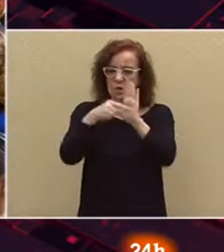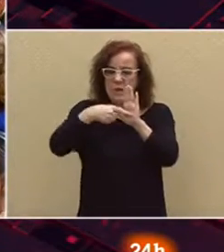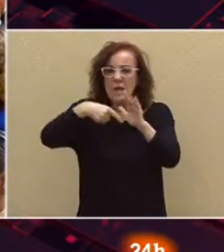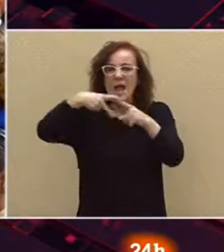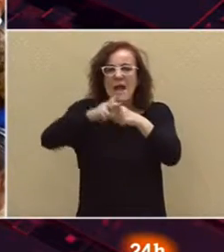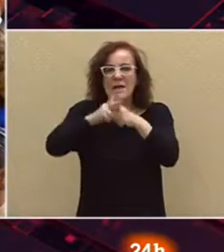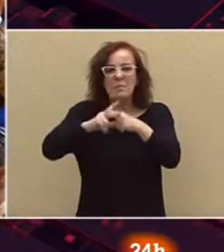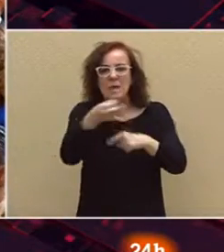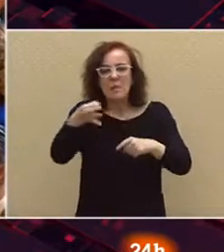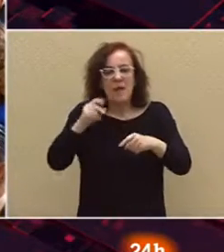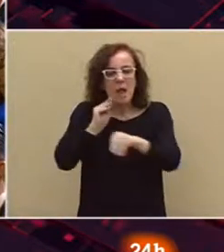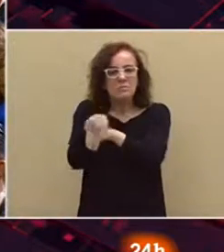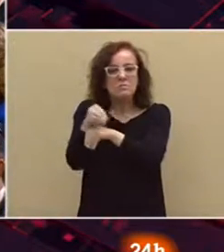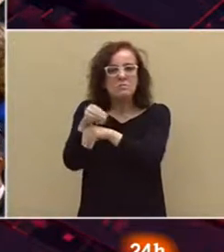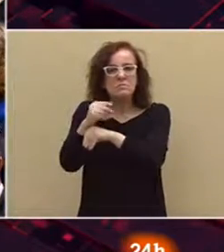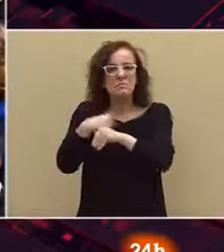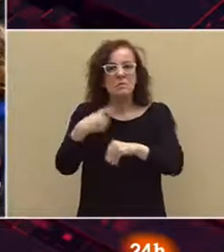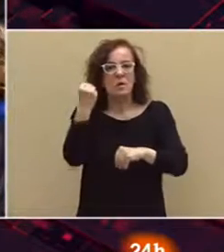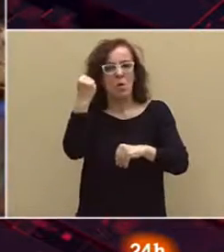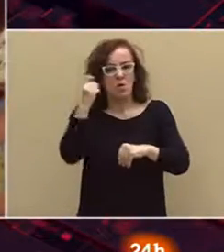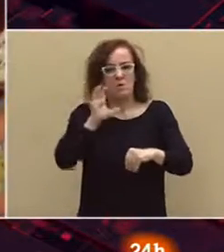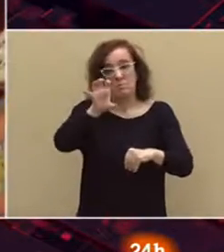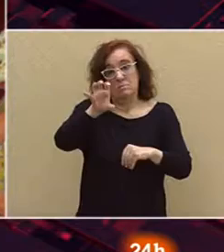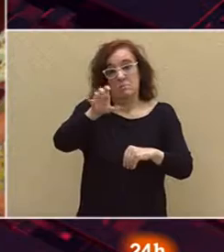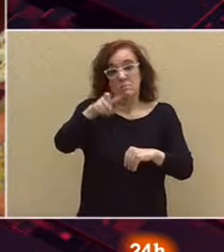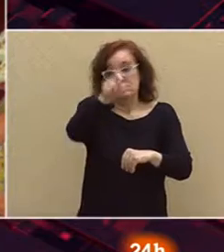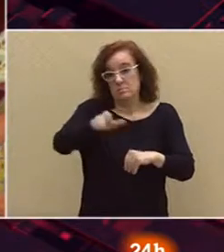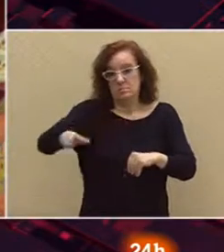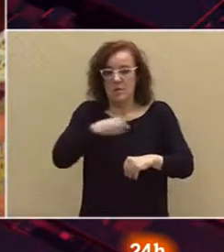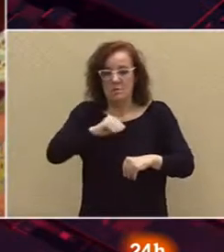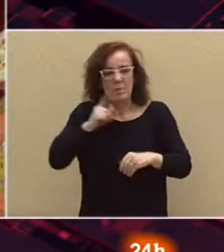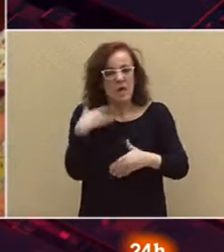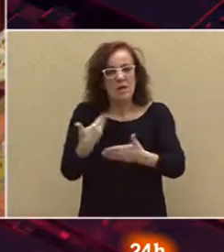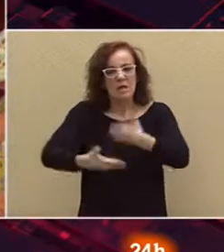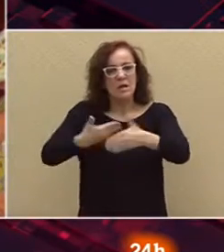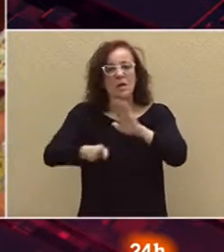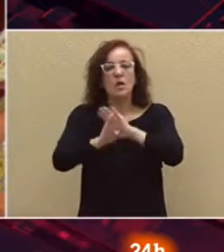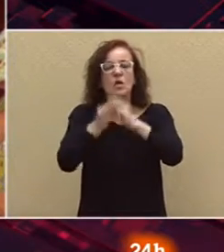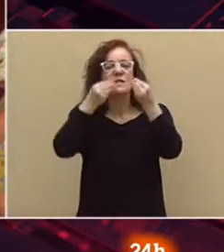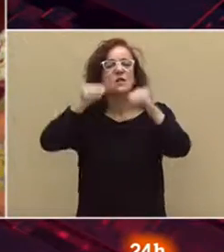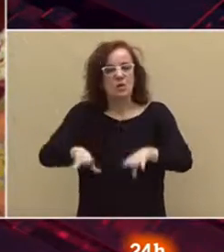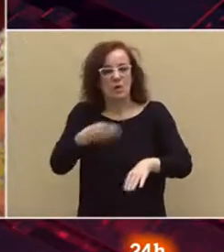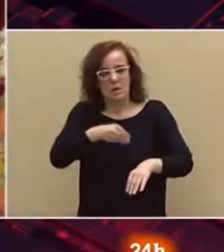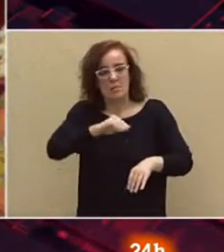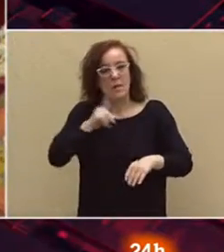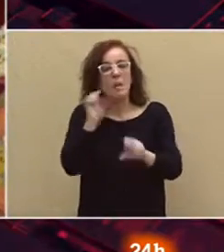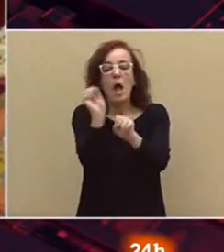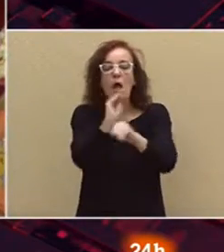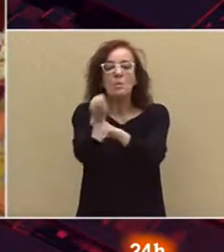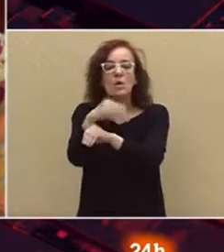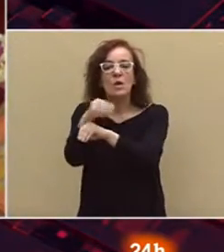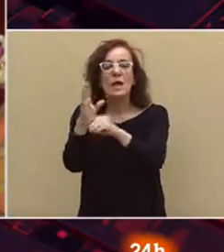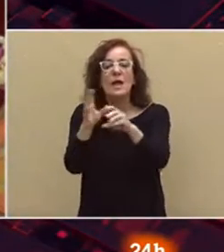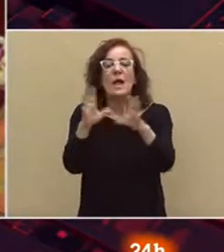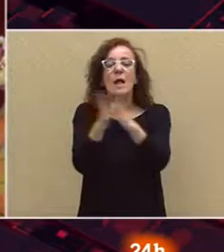salvaguardar la soberanía del pueblo español, para garantizar la continuidad histórica de España y para proteger el pacto de convivencia que